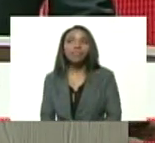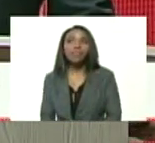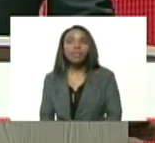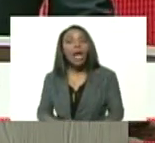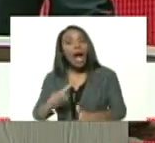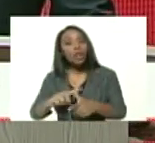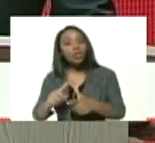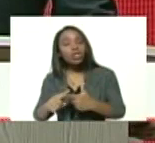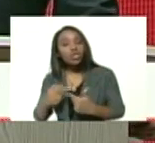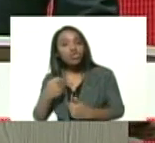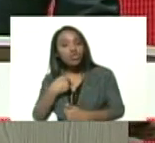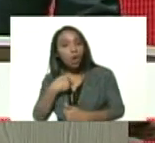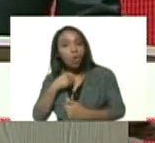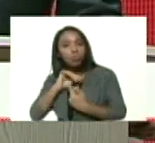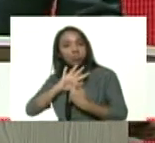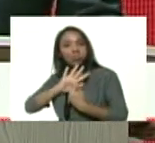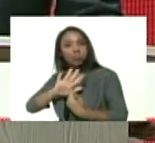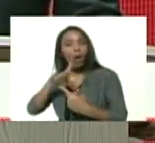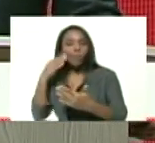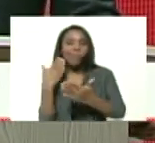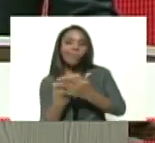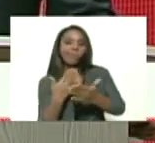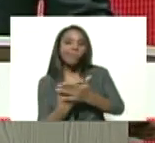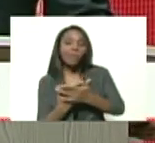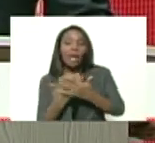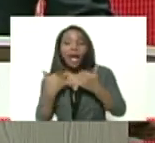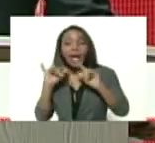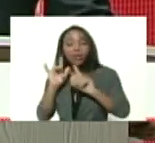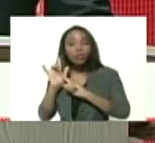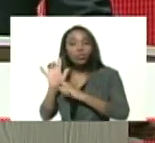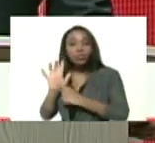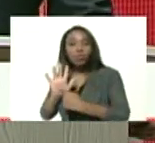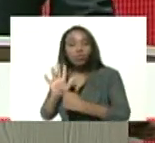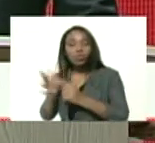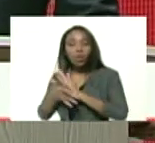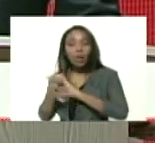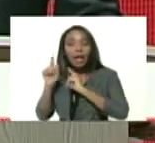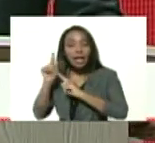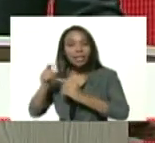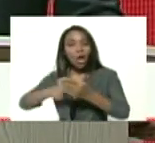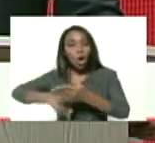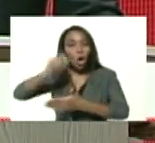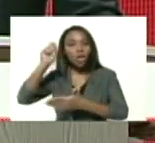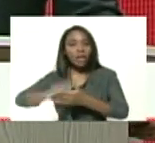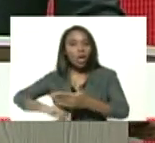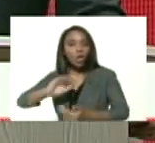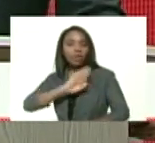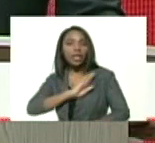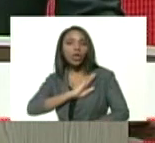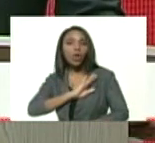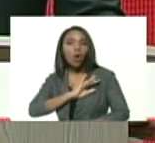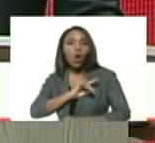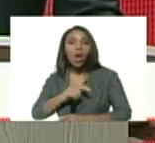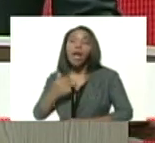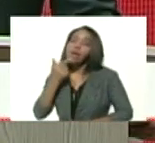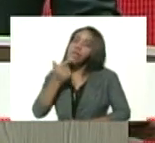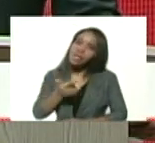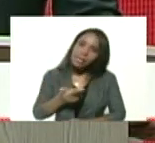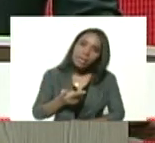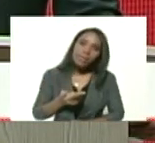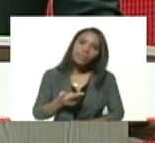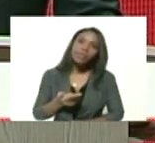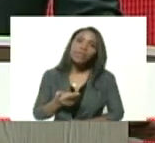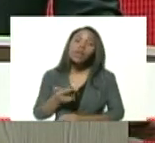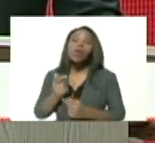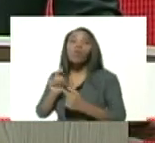entonces yo voy a mostrar, como en efecto seguramente harán las próximas horas, ese contrato firmado. Es decir,